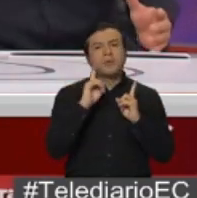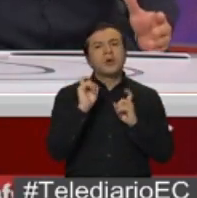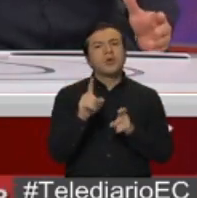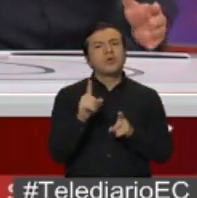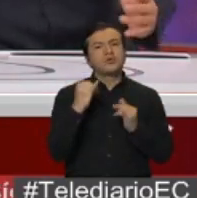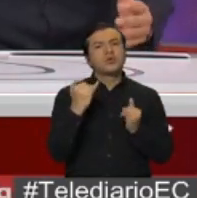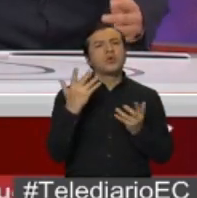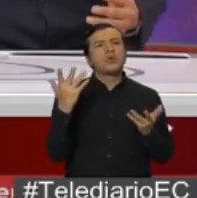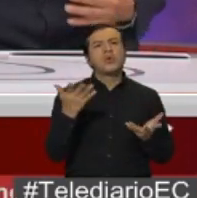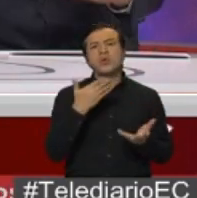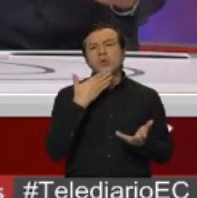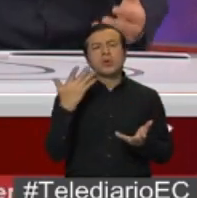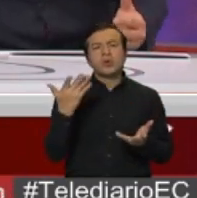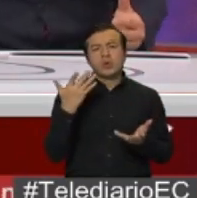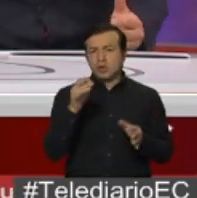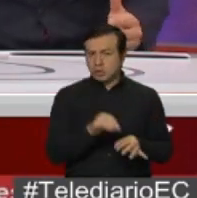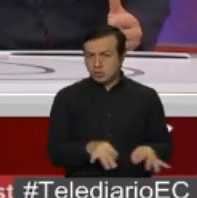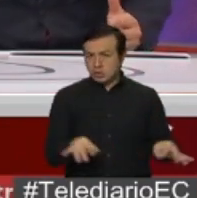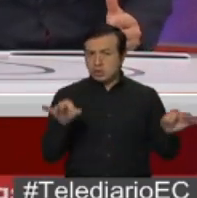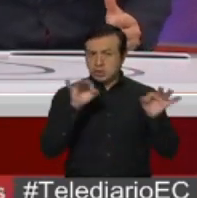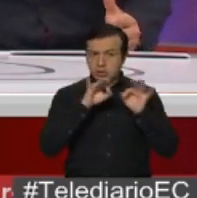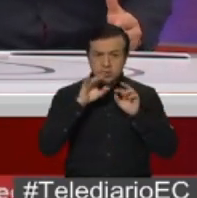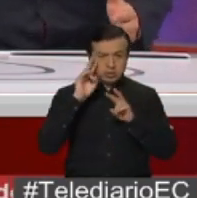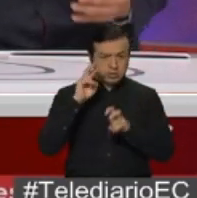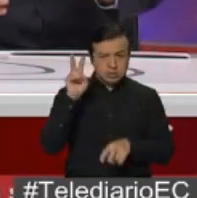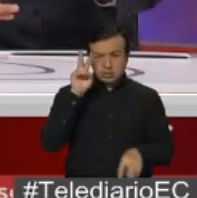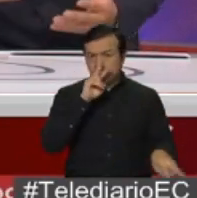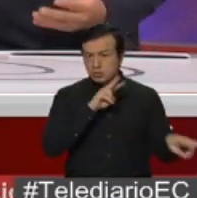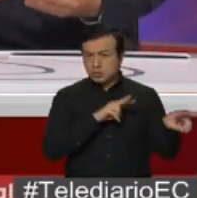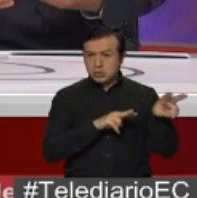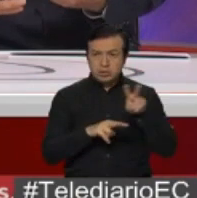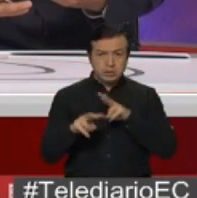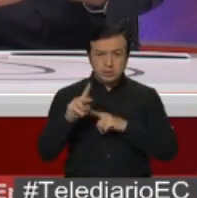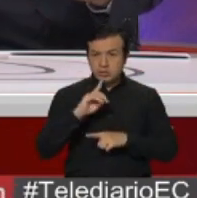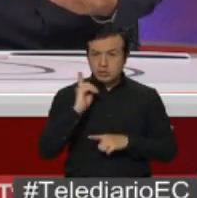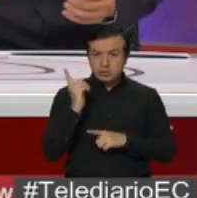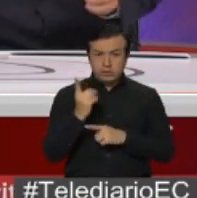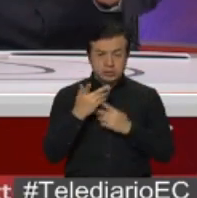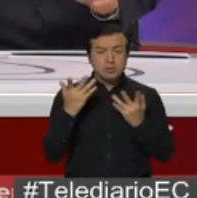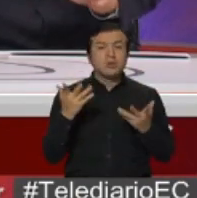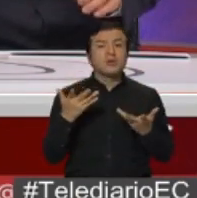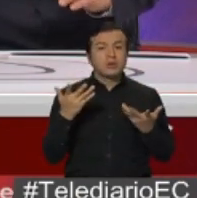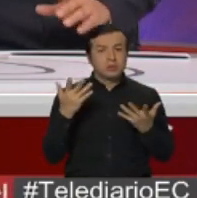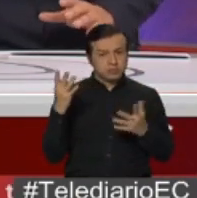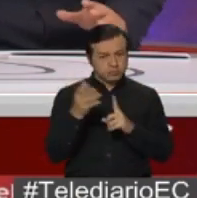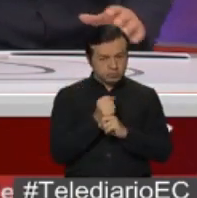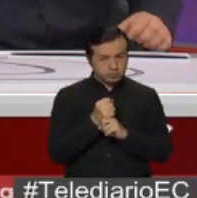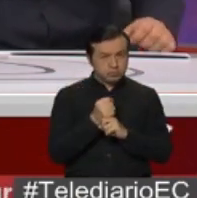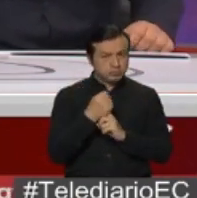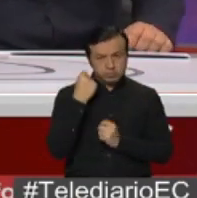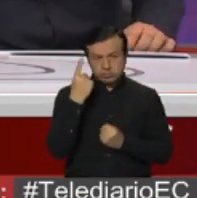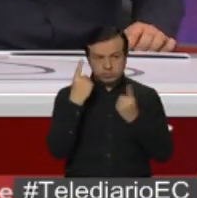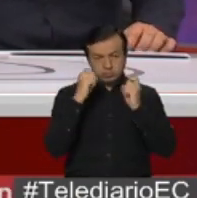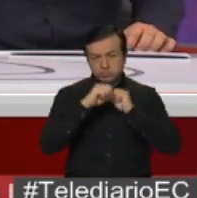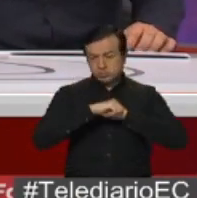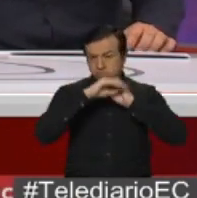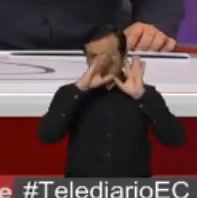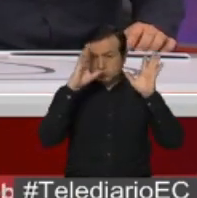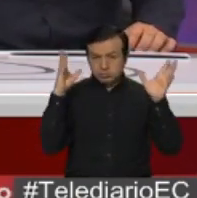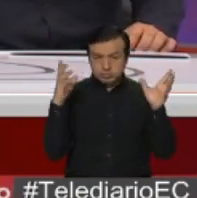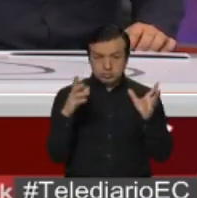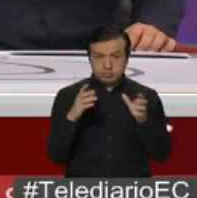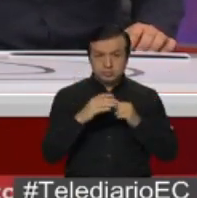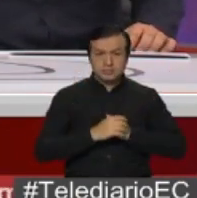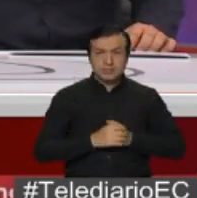estas circunstancias entendemos la importancia de la investigación y de poder desarrollar estudios que permitan entender este tipo de problemas